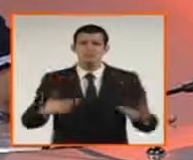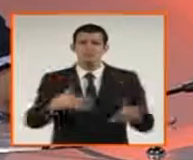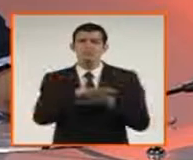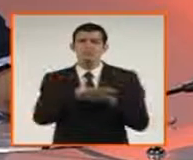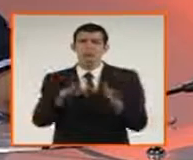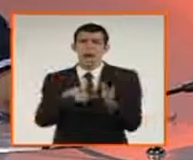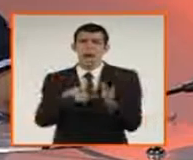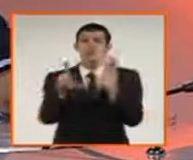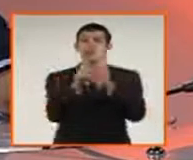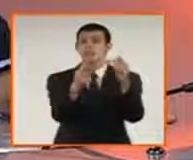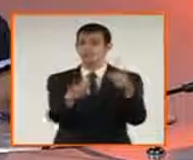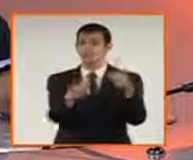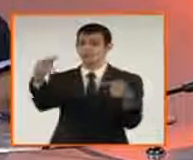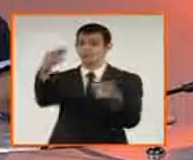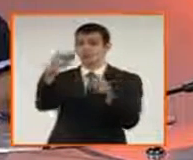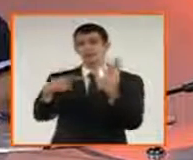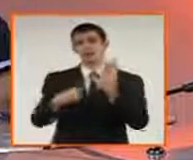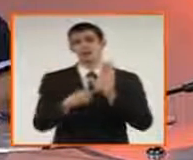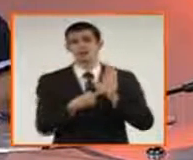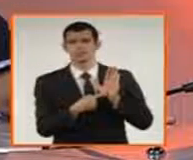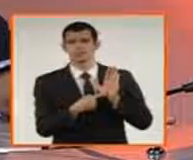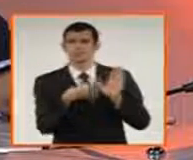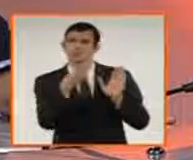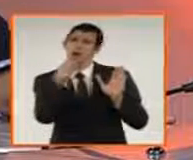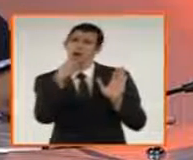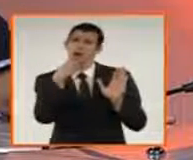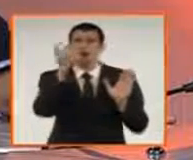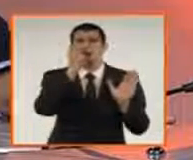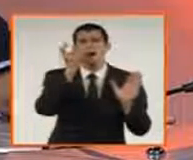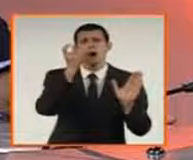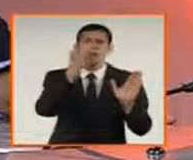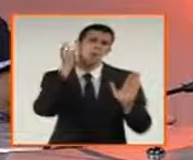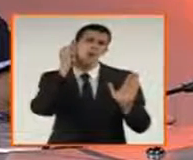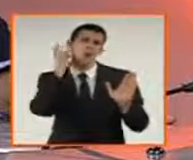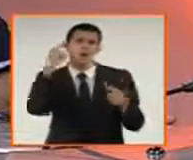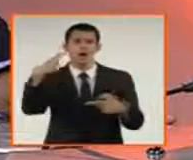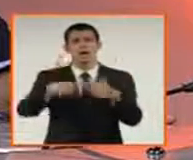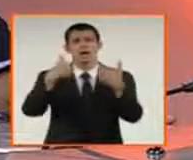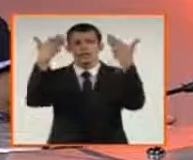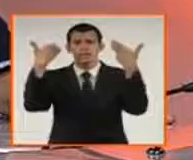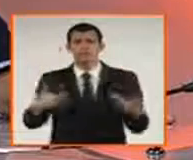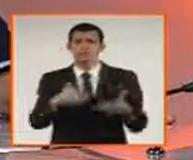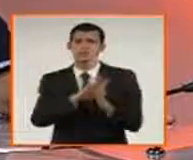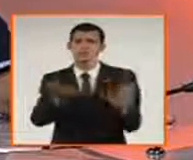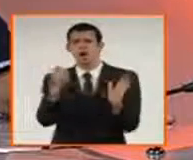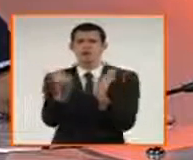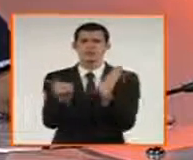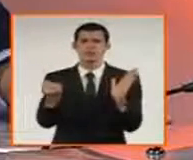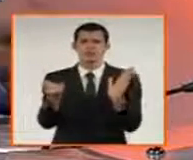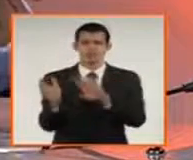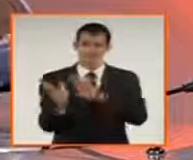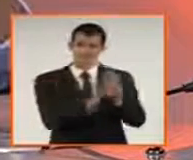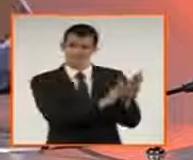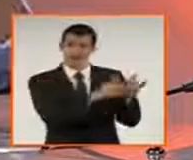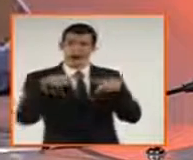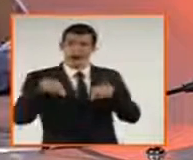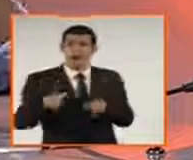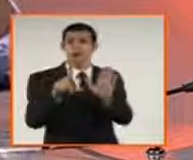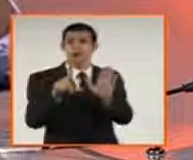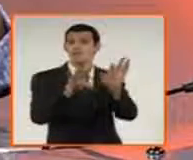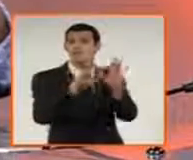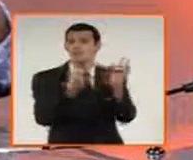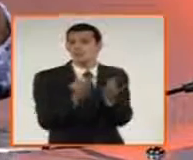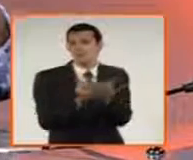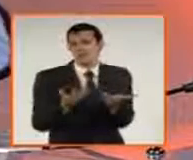nuestra familia, está contenida en esos códigos y es determinante para el futuro de cada ser humano. Ya lo vieron,